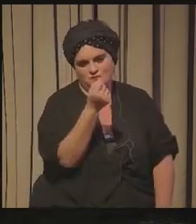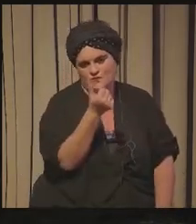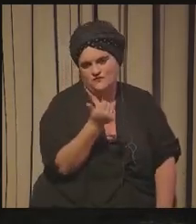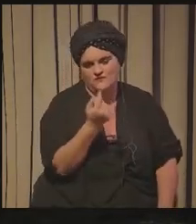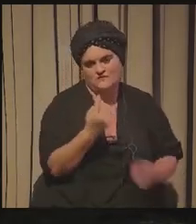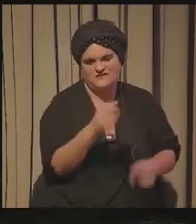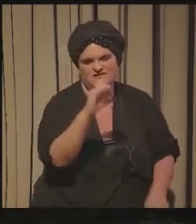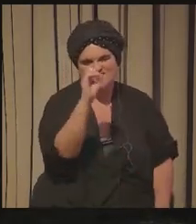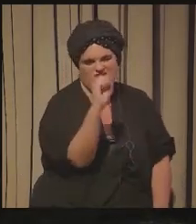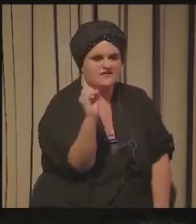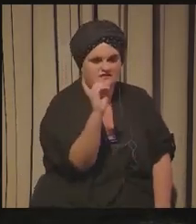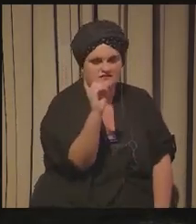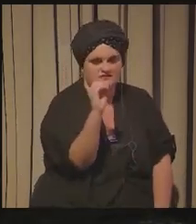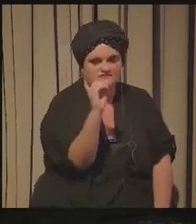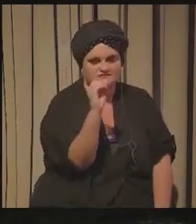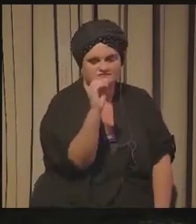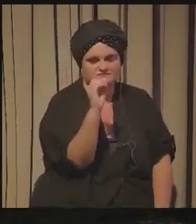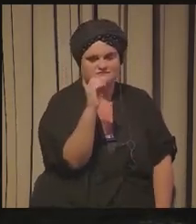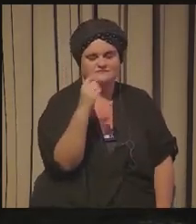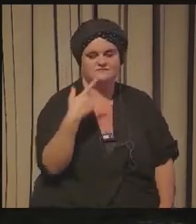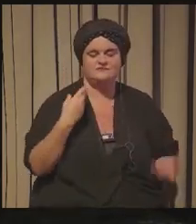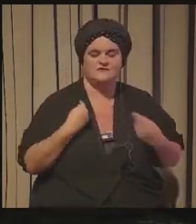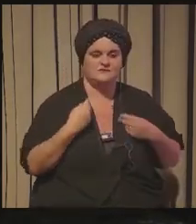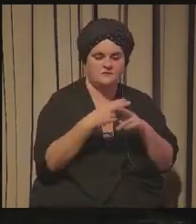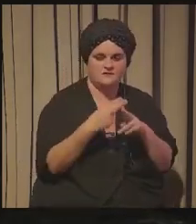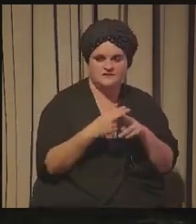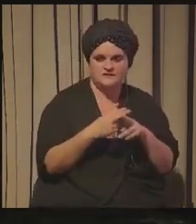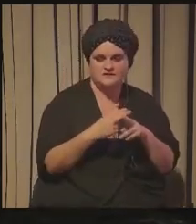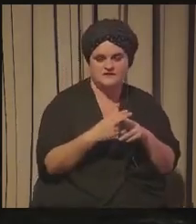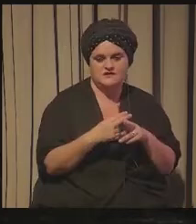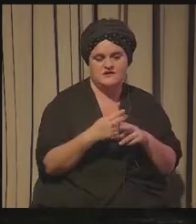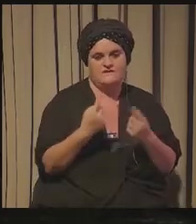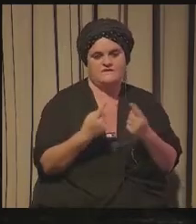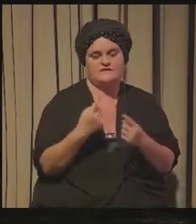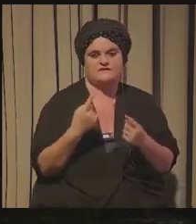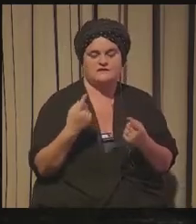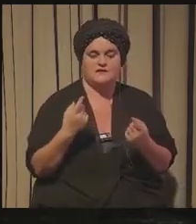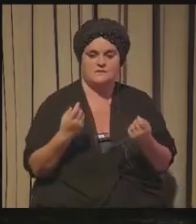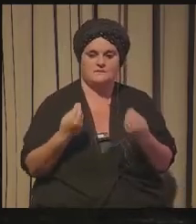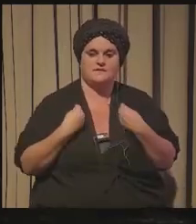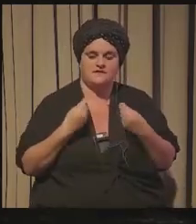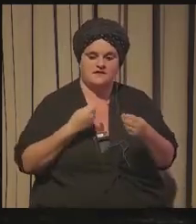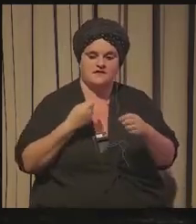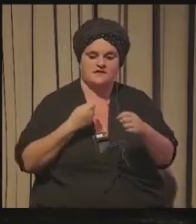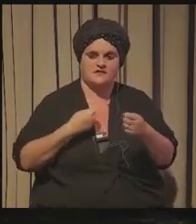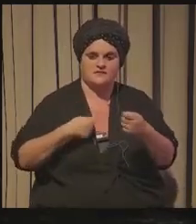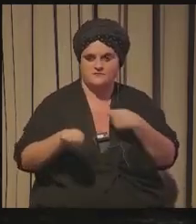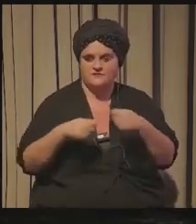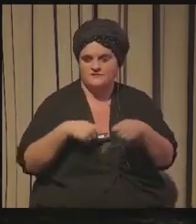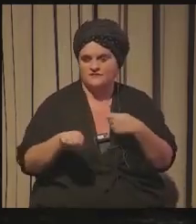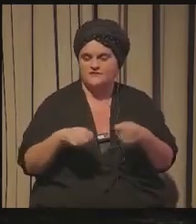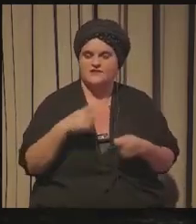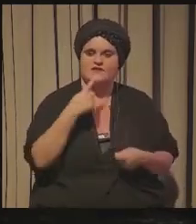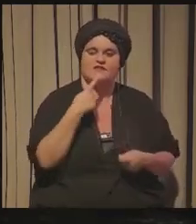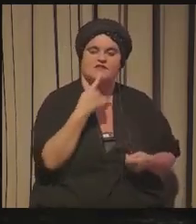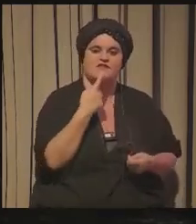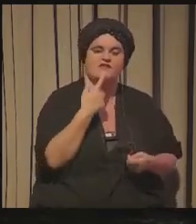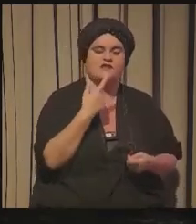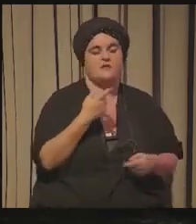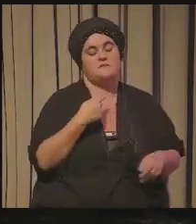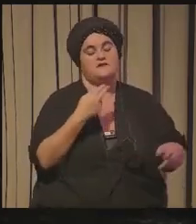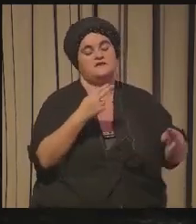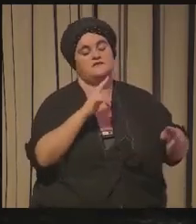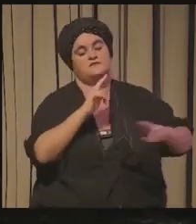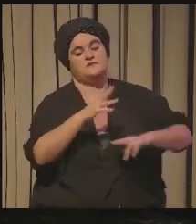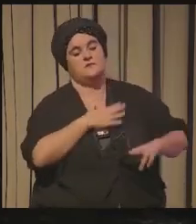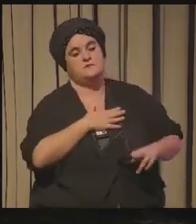incluso. Y especialmente en nuestra vida política y algunas veces en nuestra vida comercial, estamos escuchando a la gente que están diciendo mi respuesta es la